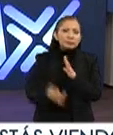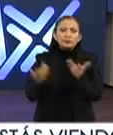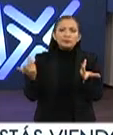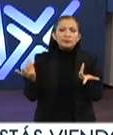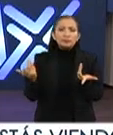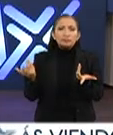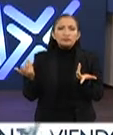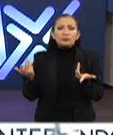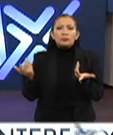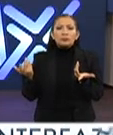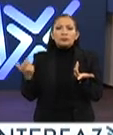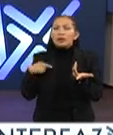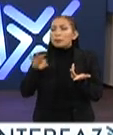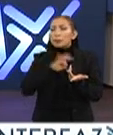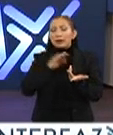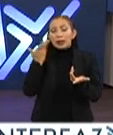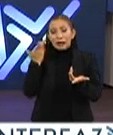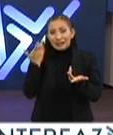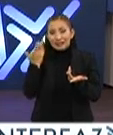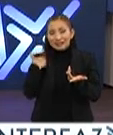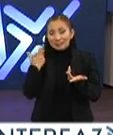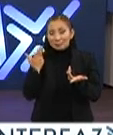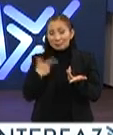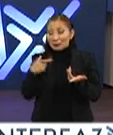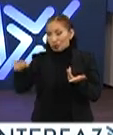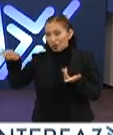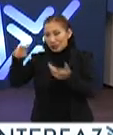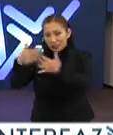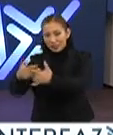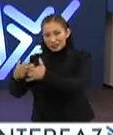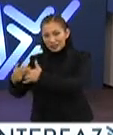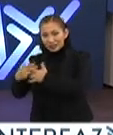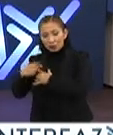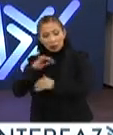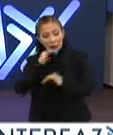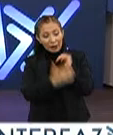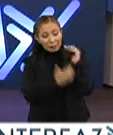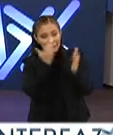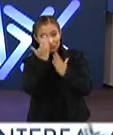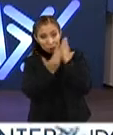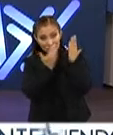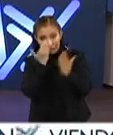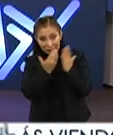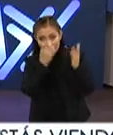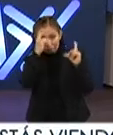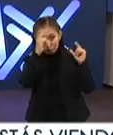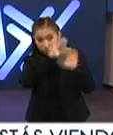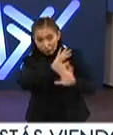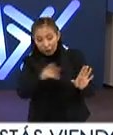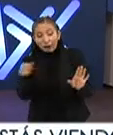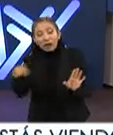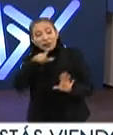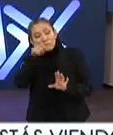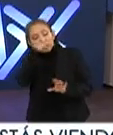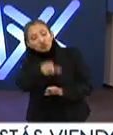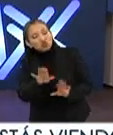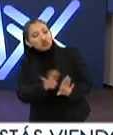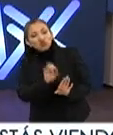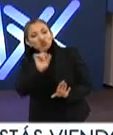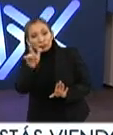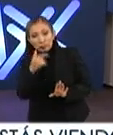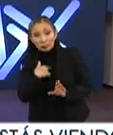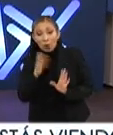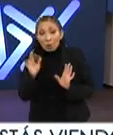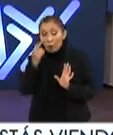es lo que van a poder encontrar los empleadores en este perfil del egresado de la ingeniería ambiental. Bueno, como perfil